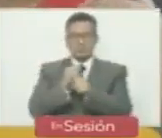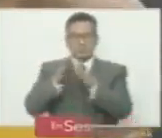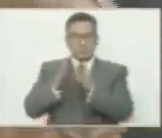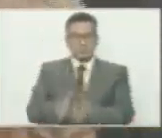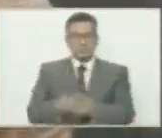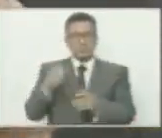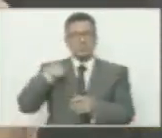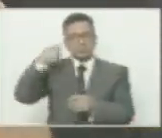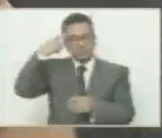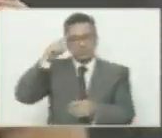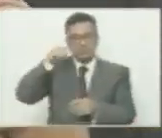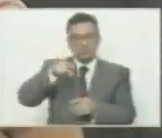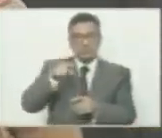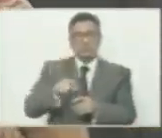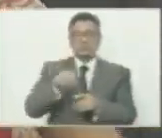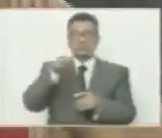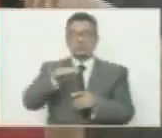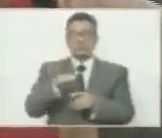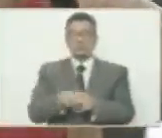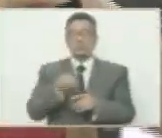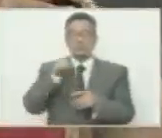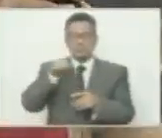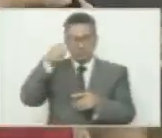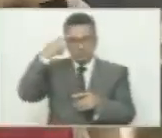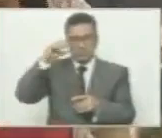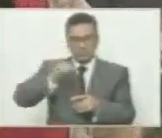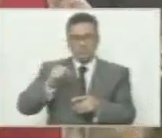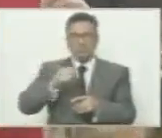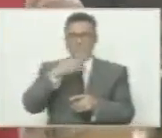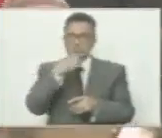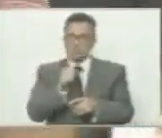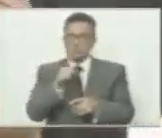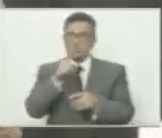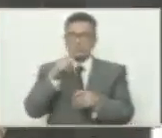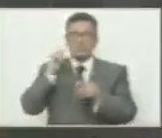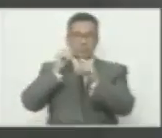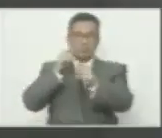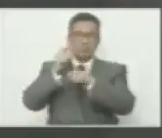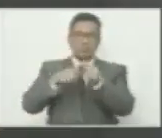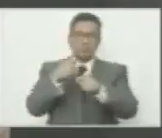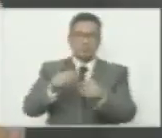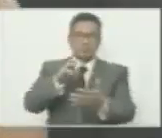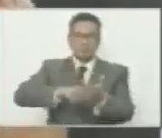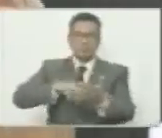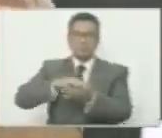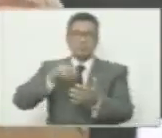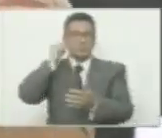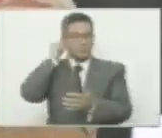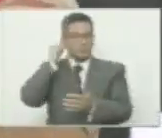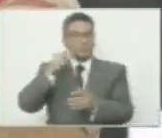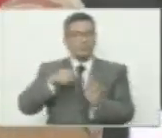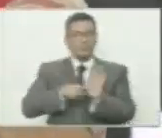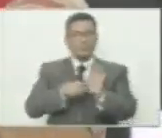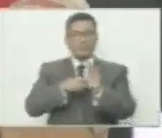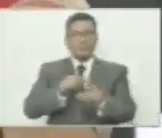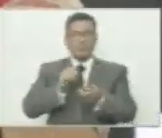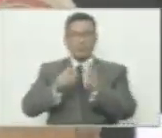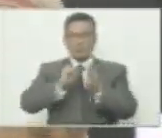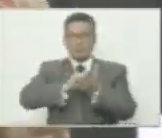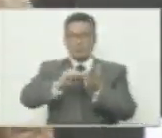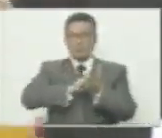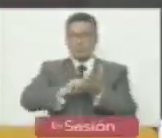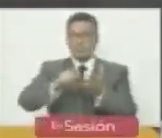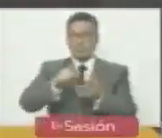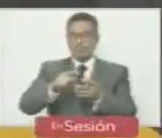que creyeron en el campesino, que creyeron en el pescador, que creyeron en la mujer y identificaron en unos artículos